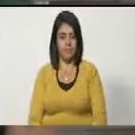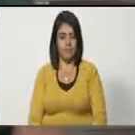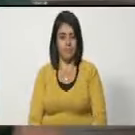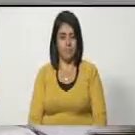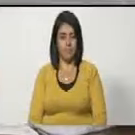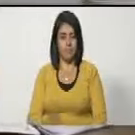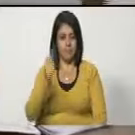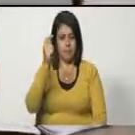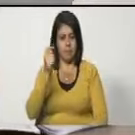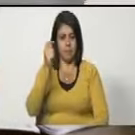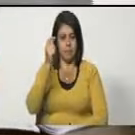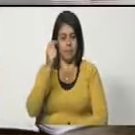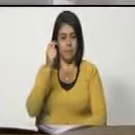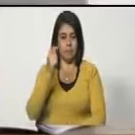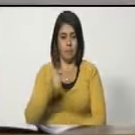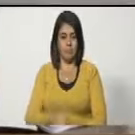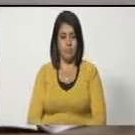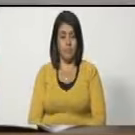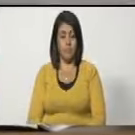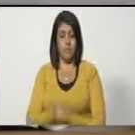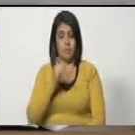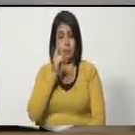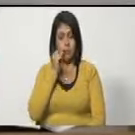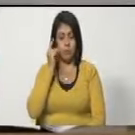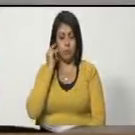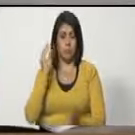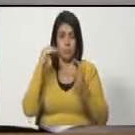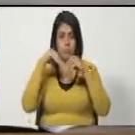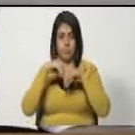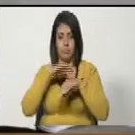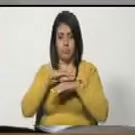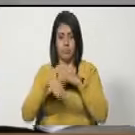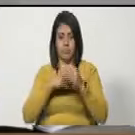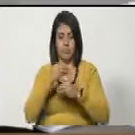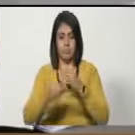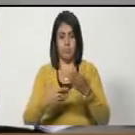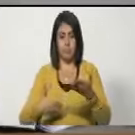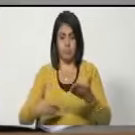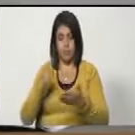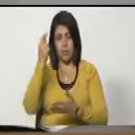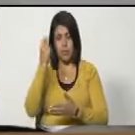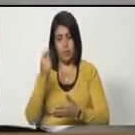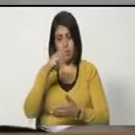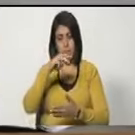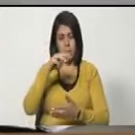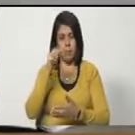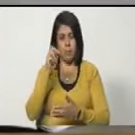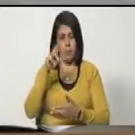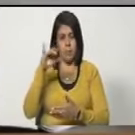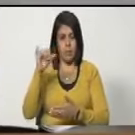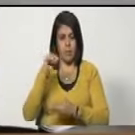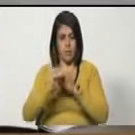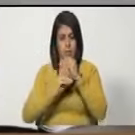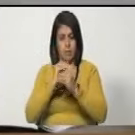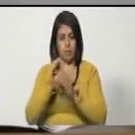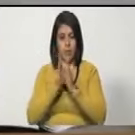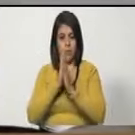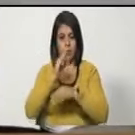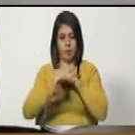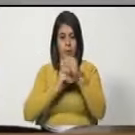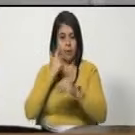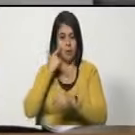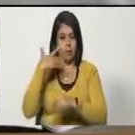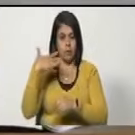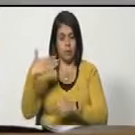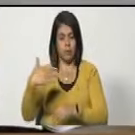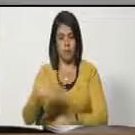Los diputados y la diputada que estén de acuerdo con la propuesta realizada por la diputada María Gabriela Vega, por favor, hacerlo con la